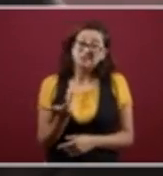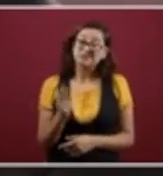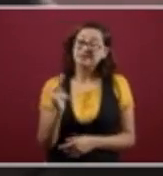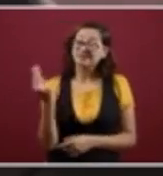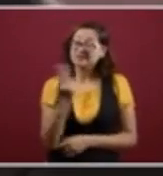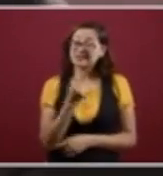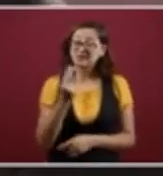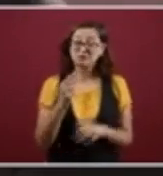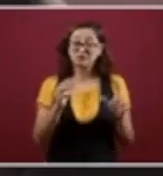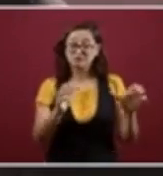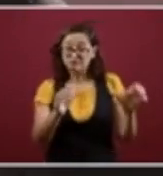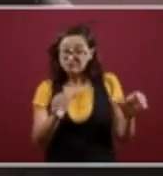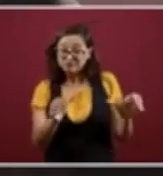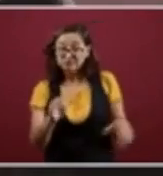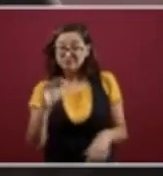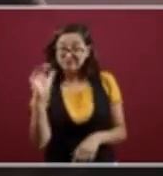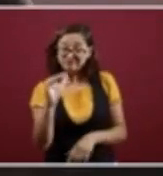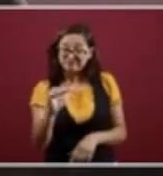ya no